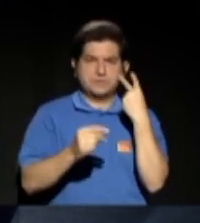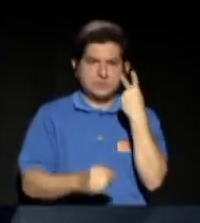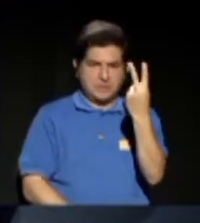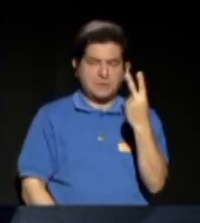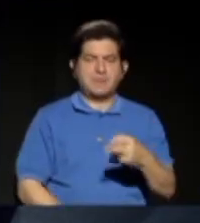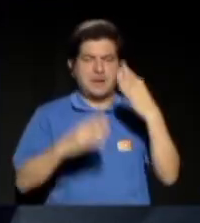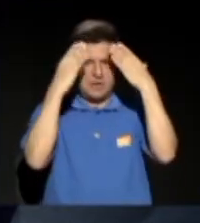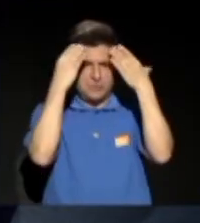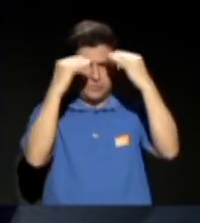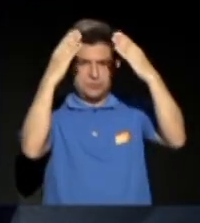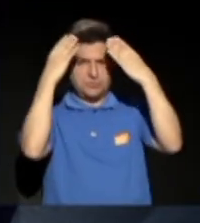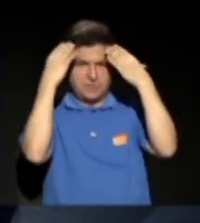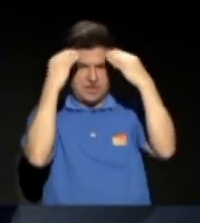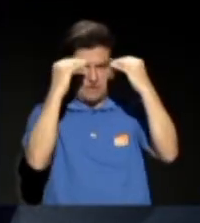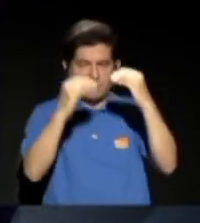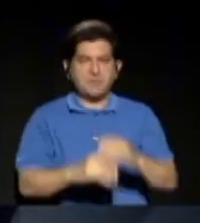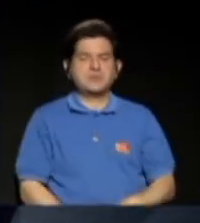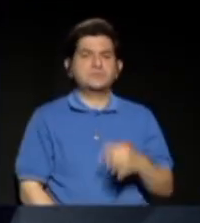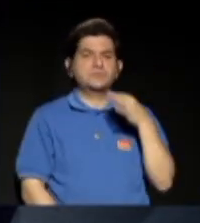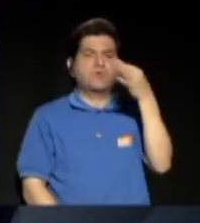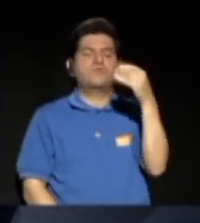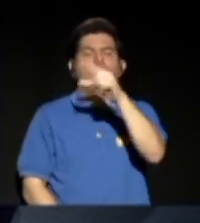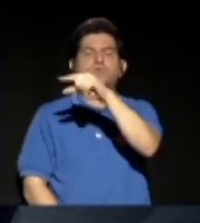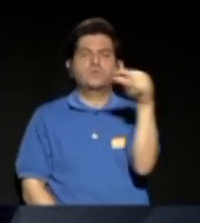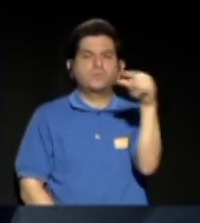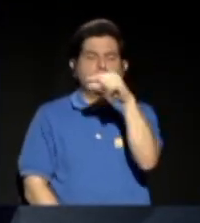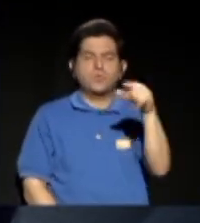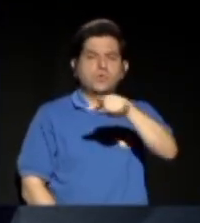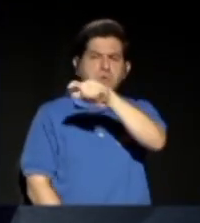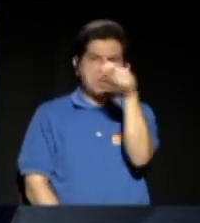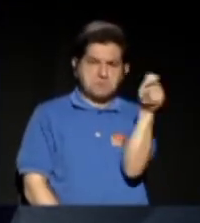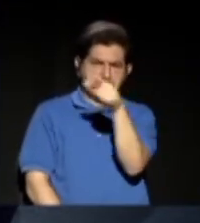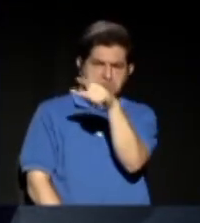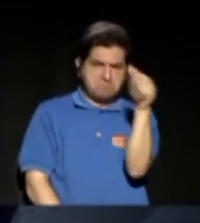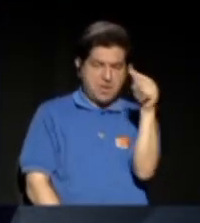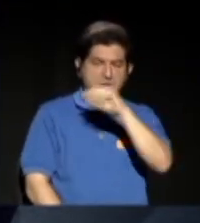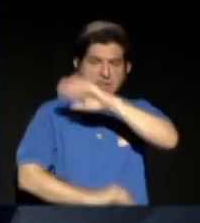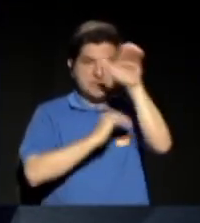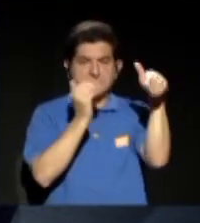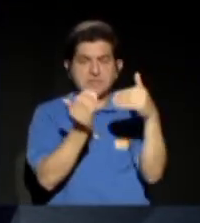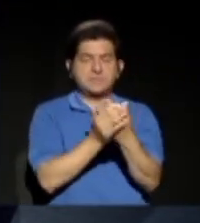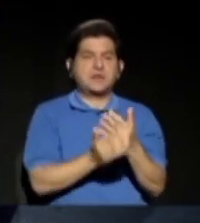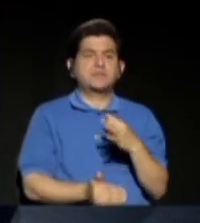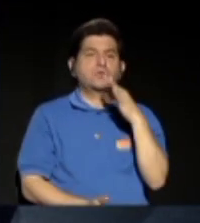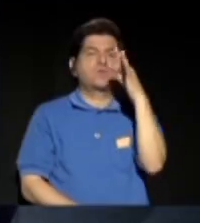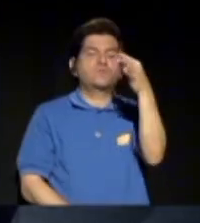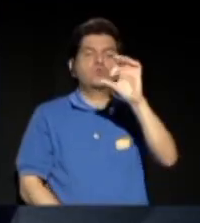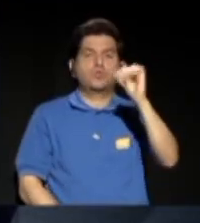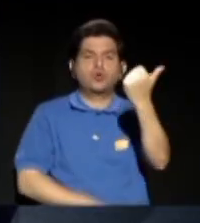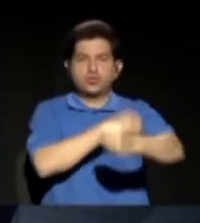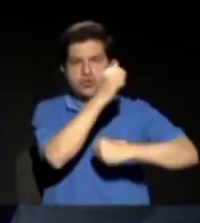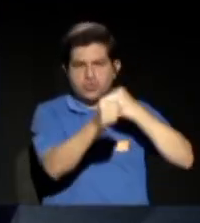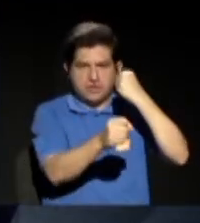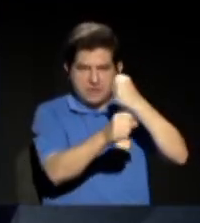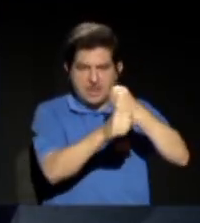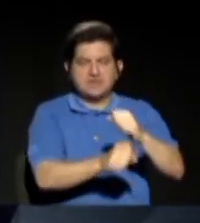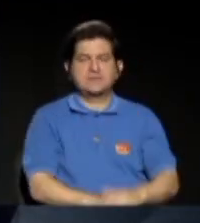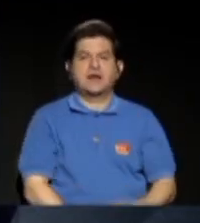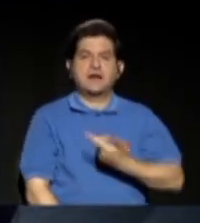de la información en las próximas semanas y meses, y más o menos para toda la próxima década. Tenemos,